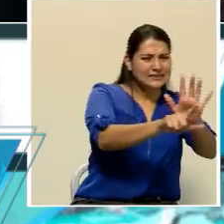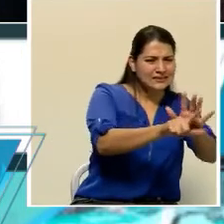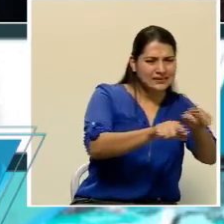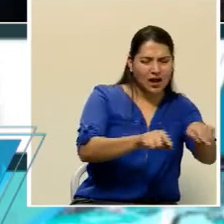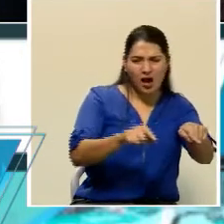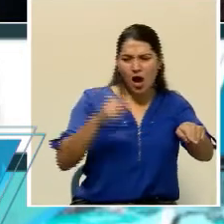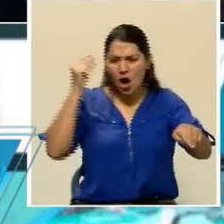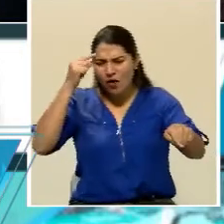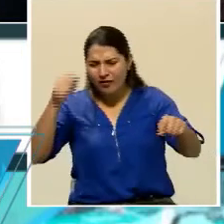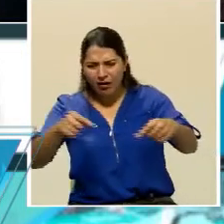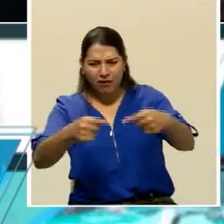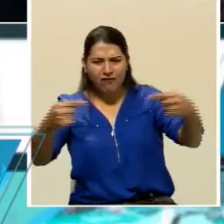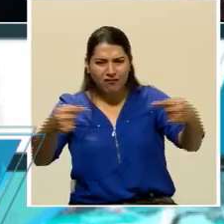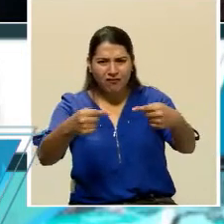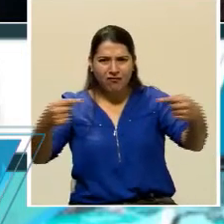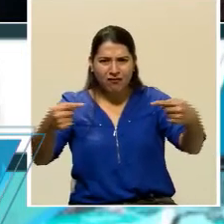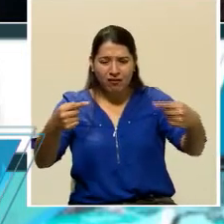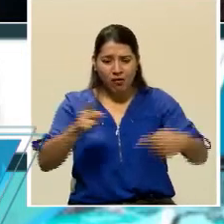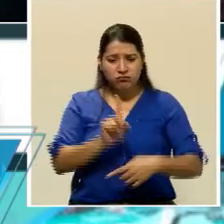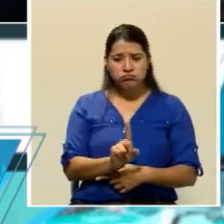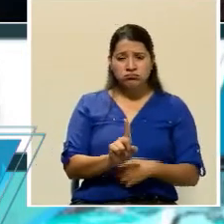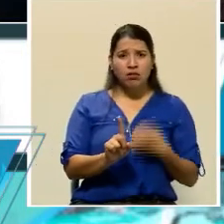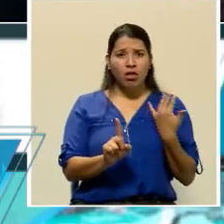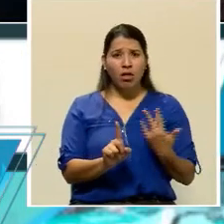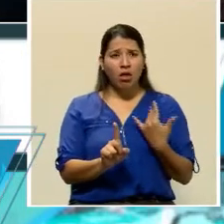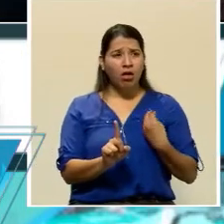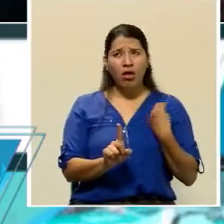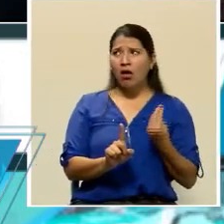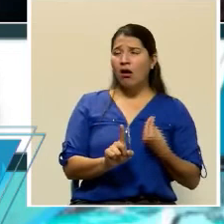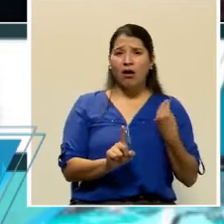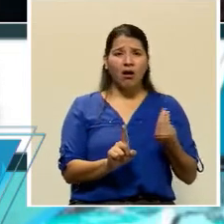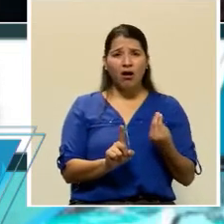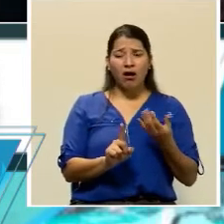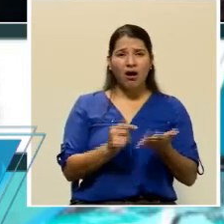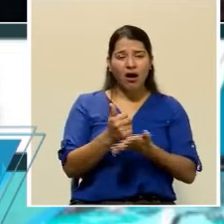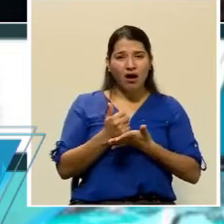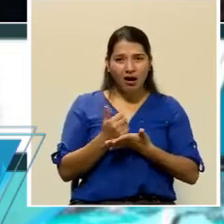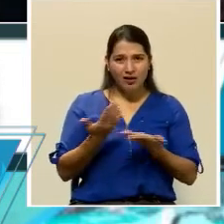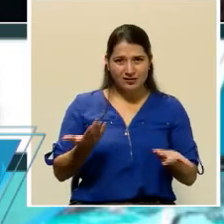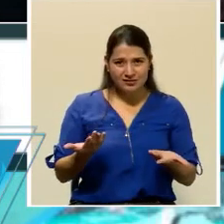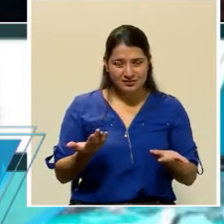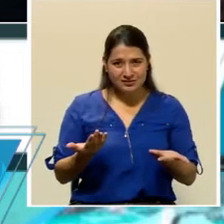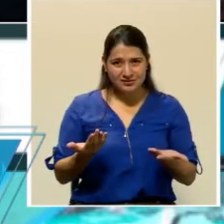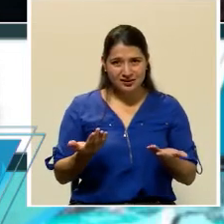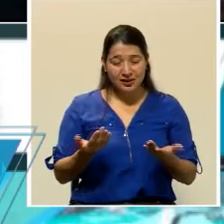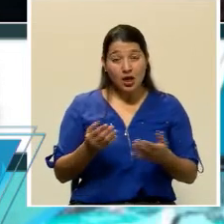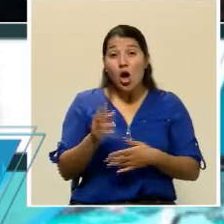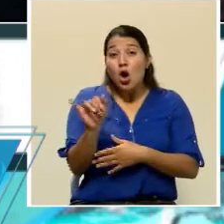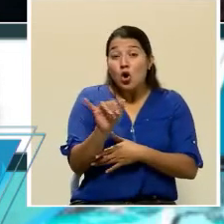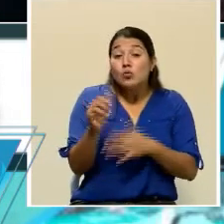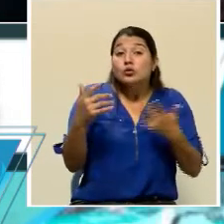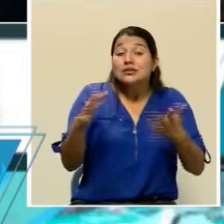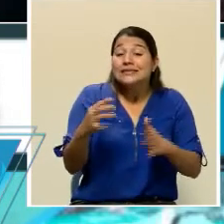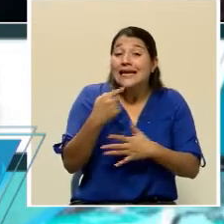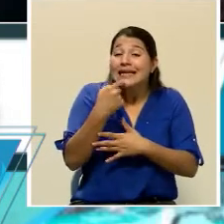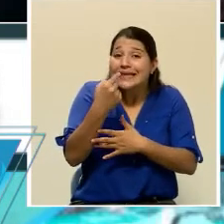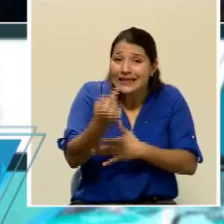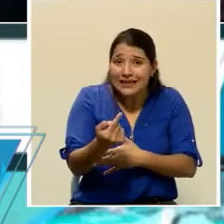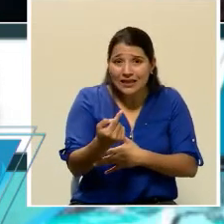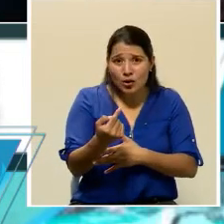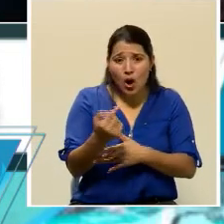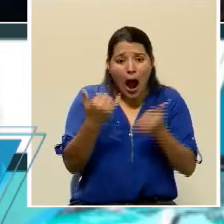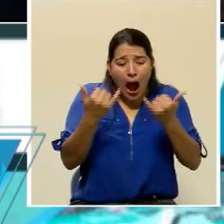Ejecutivo perdió concentración, la Asamblea le hace vacío, pero en el medio, como le decía al principio,